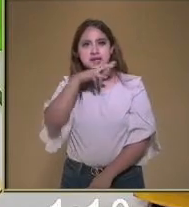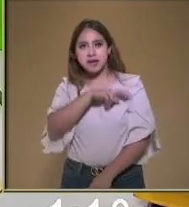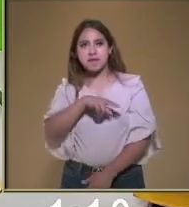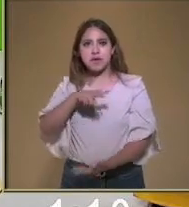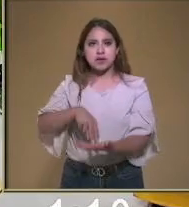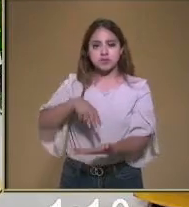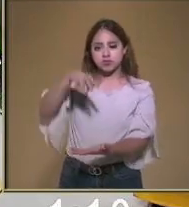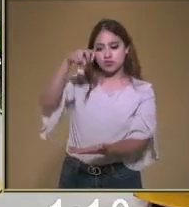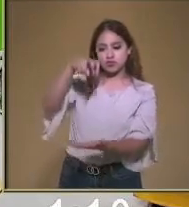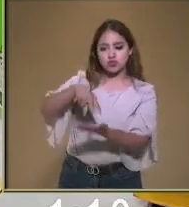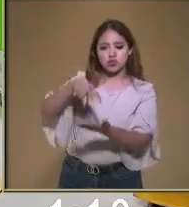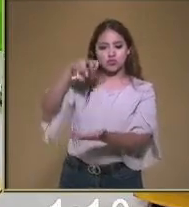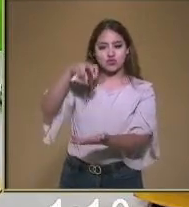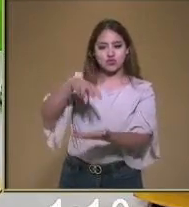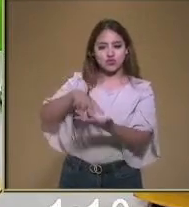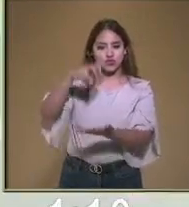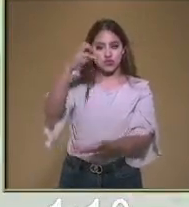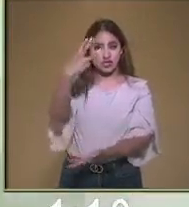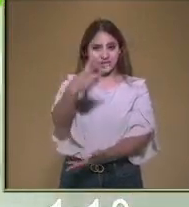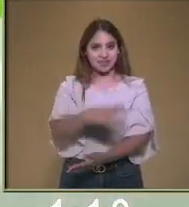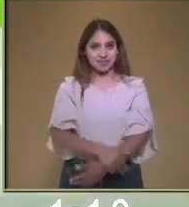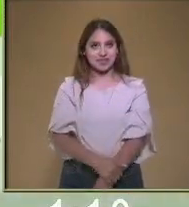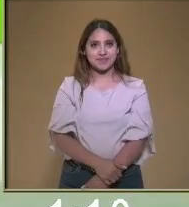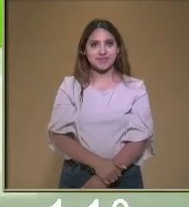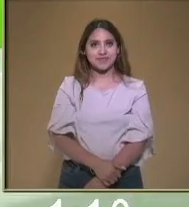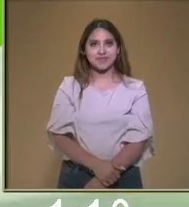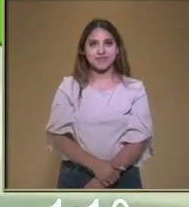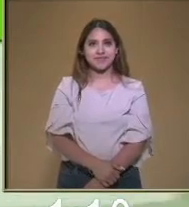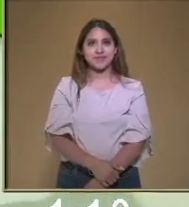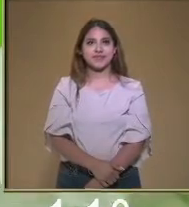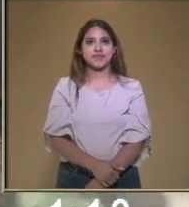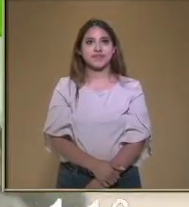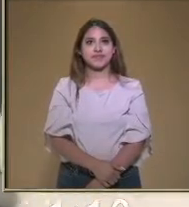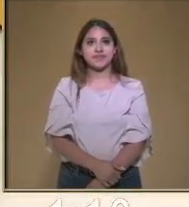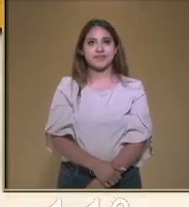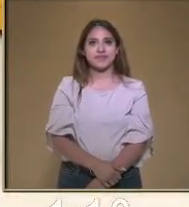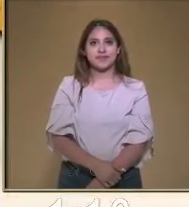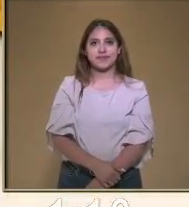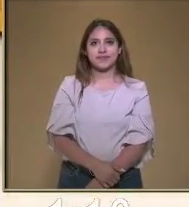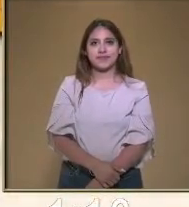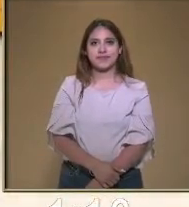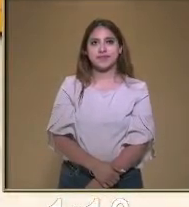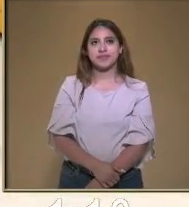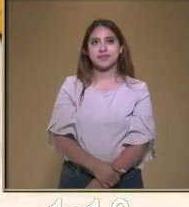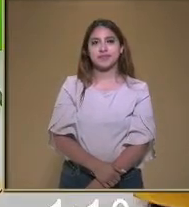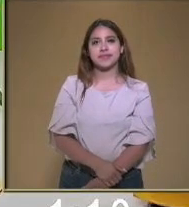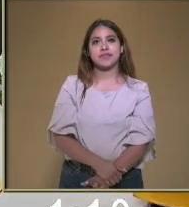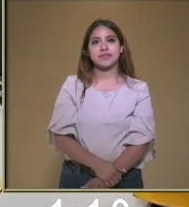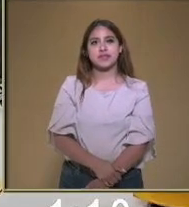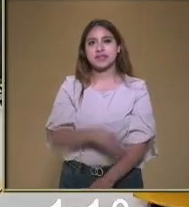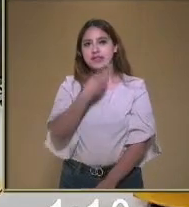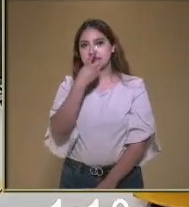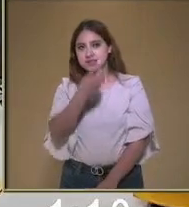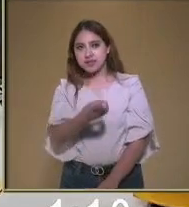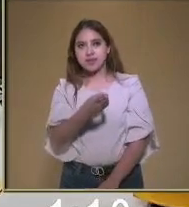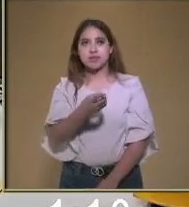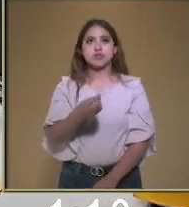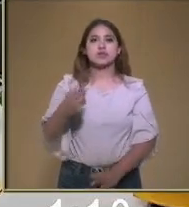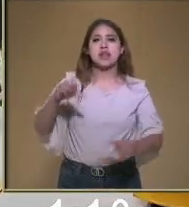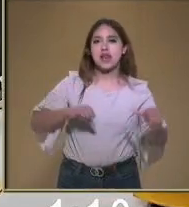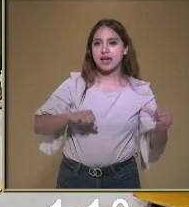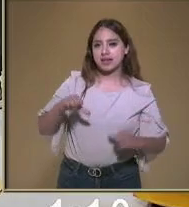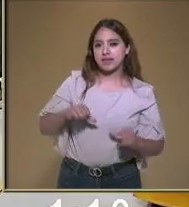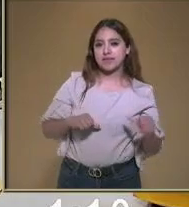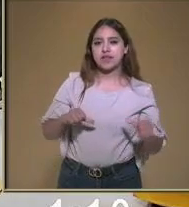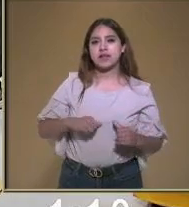en tu lugar. Ok. ¿Sí? Uno, dos, tres. Y mencionábamos dentro de la actividad, pues empezar a